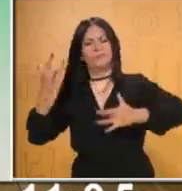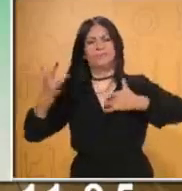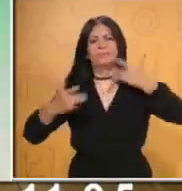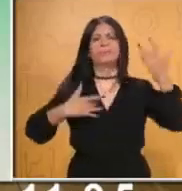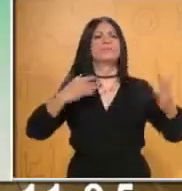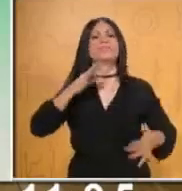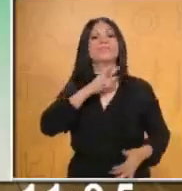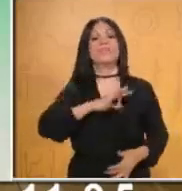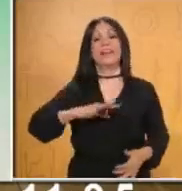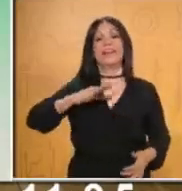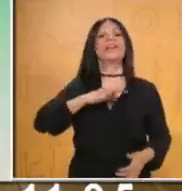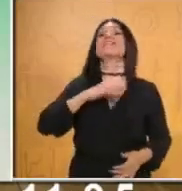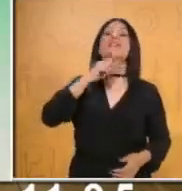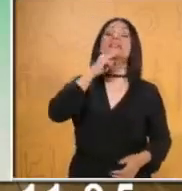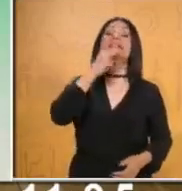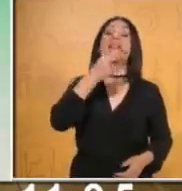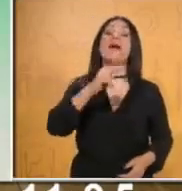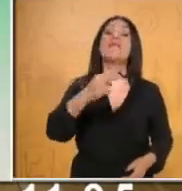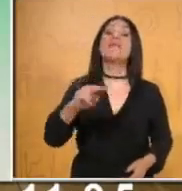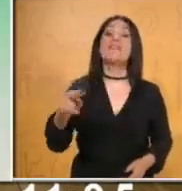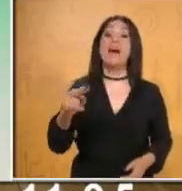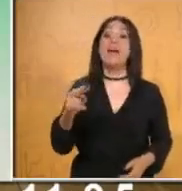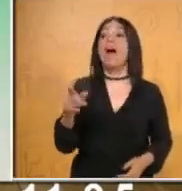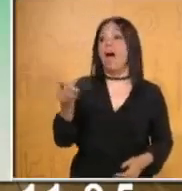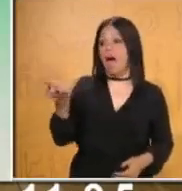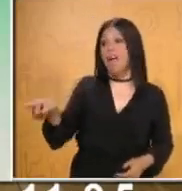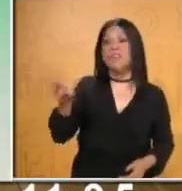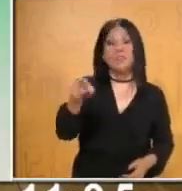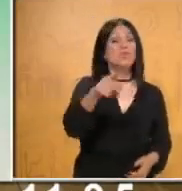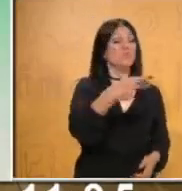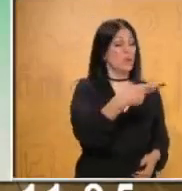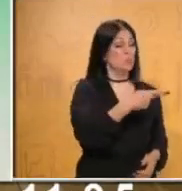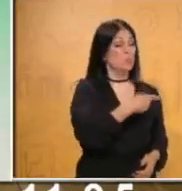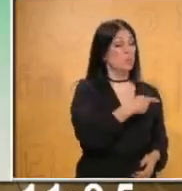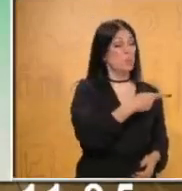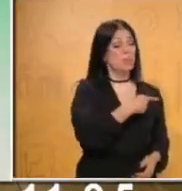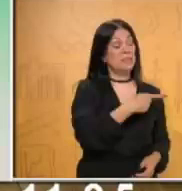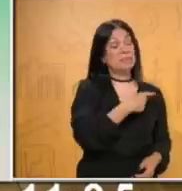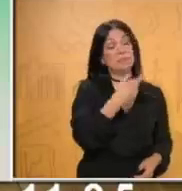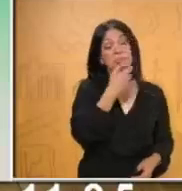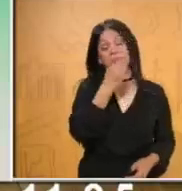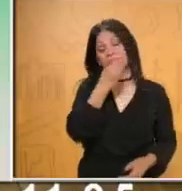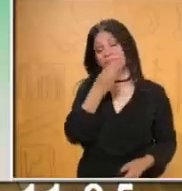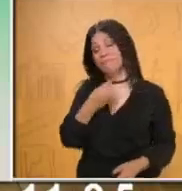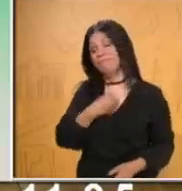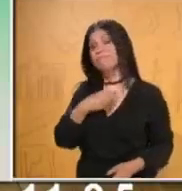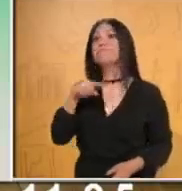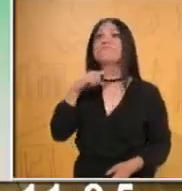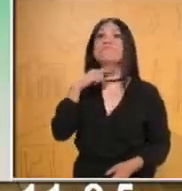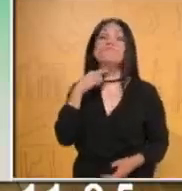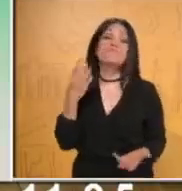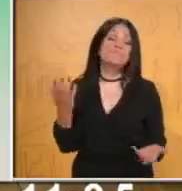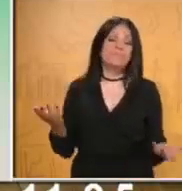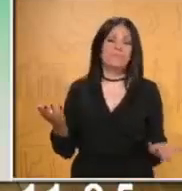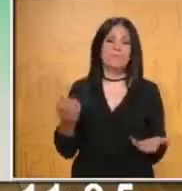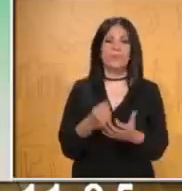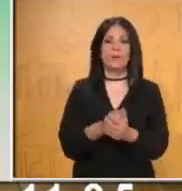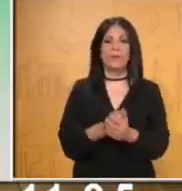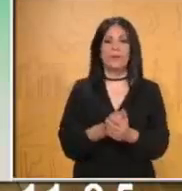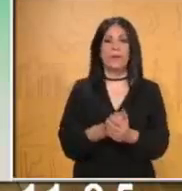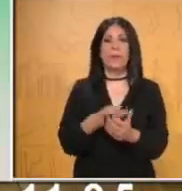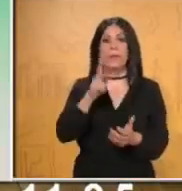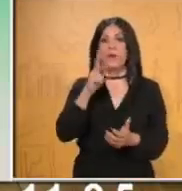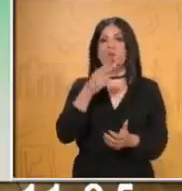apenas capaces de arreglárselas con lo poco que Scrooge le paga a Cratchit. En el sueño,